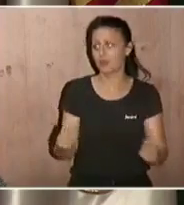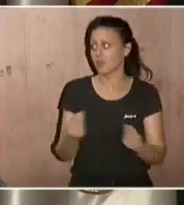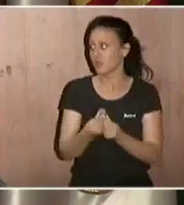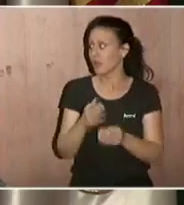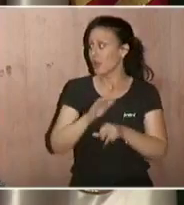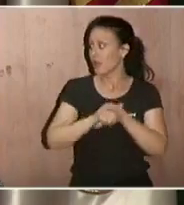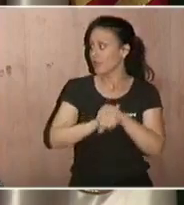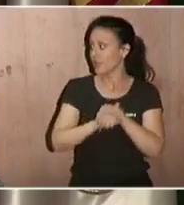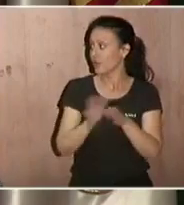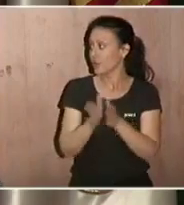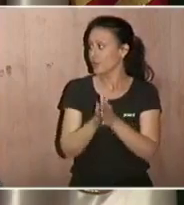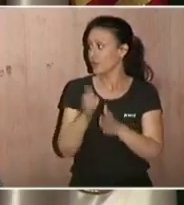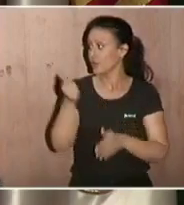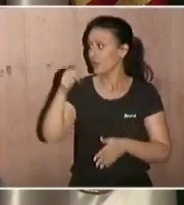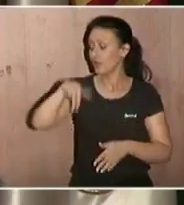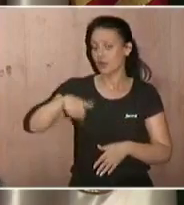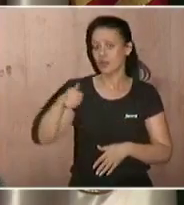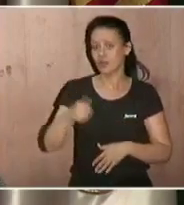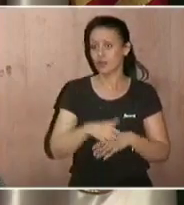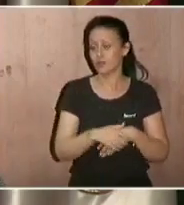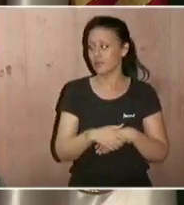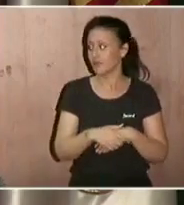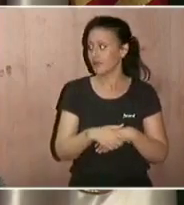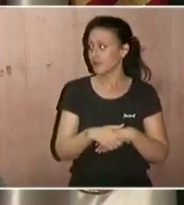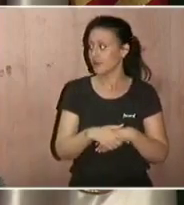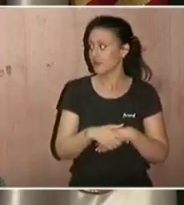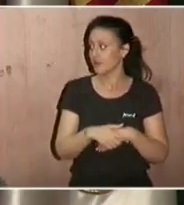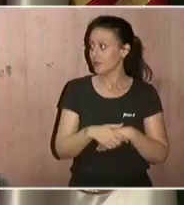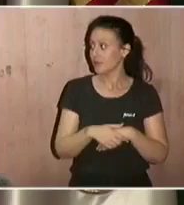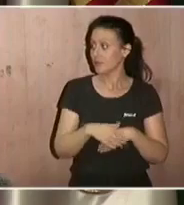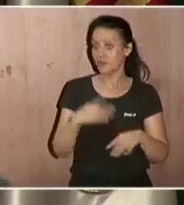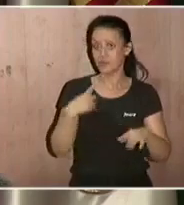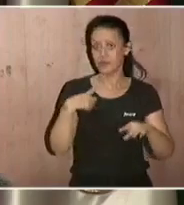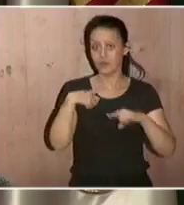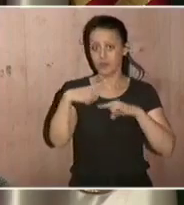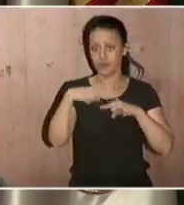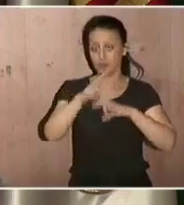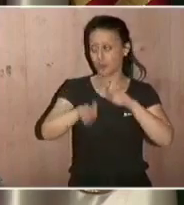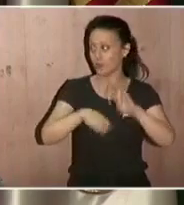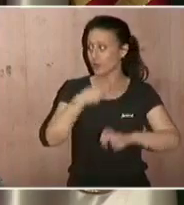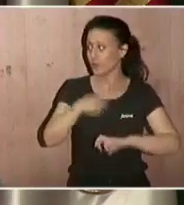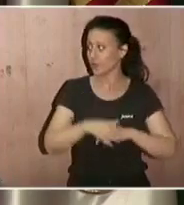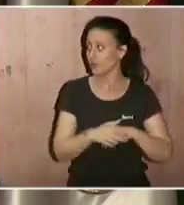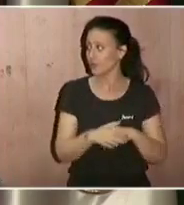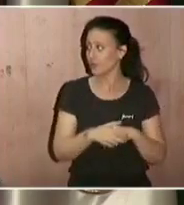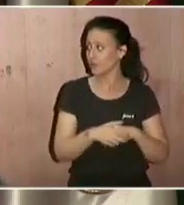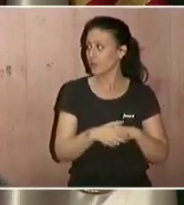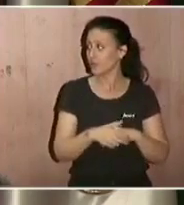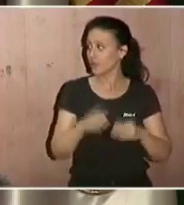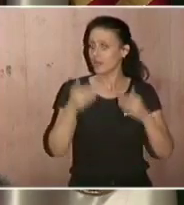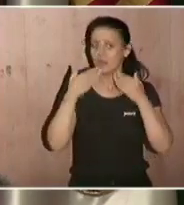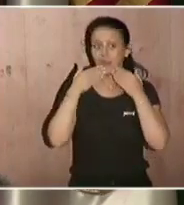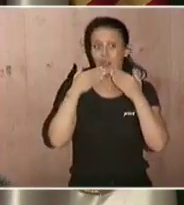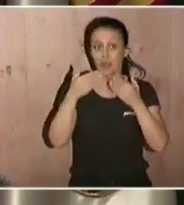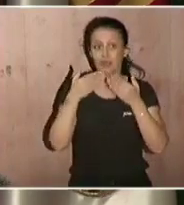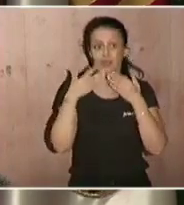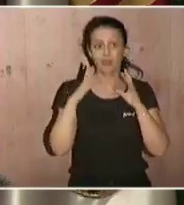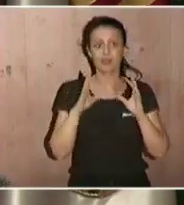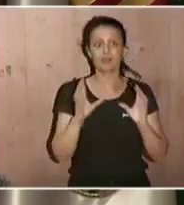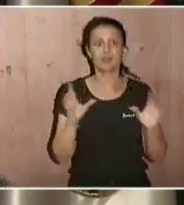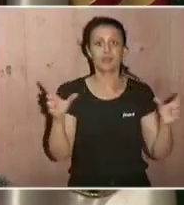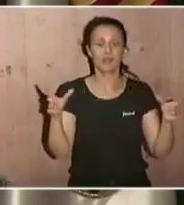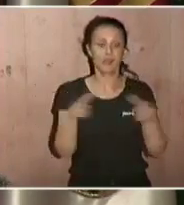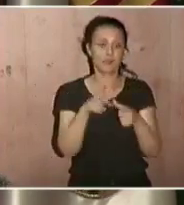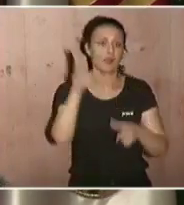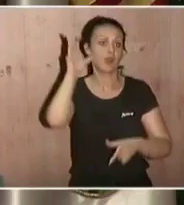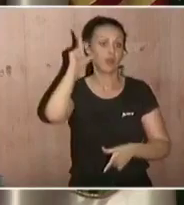compañera Ana, mi infatigable lectora y correctora. Gracias, Claustro de Alicante, por haberme